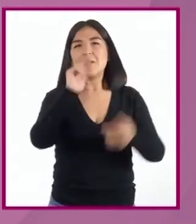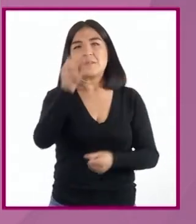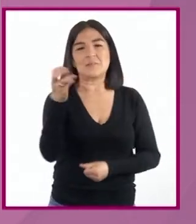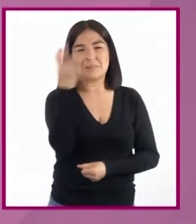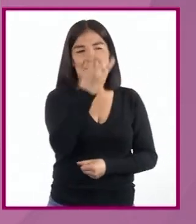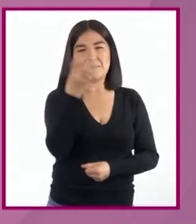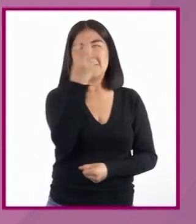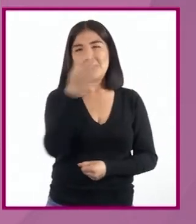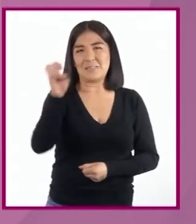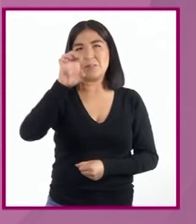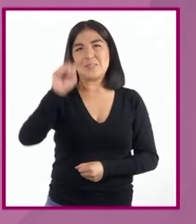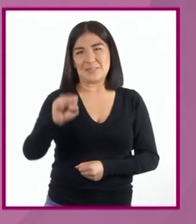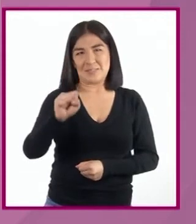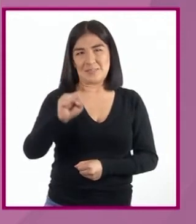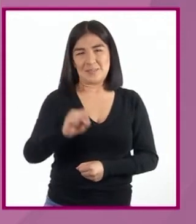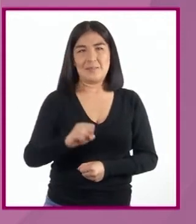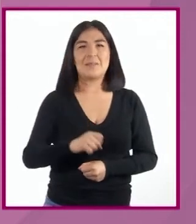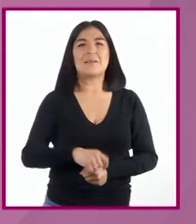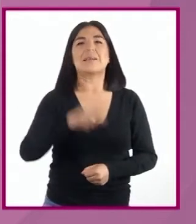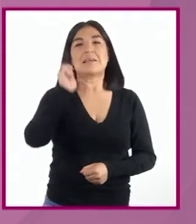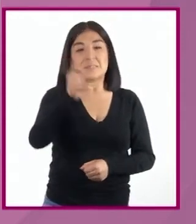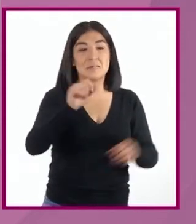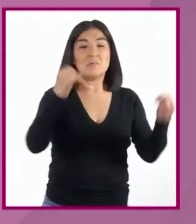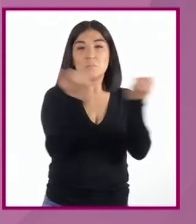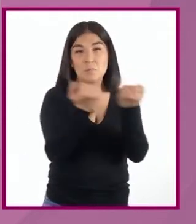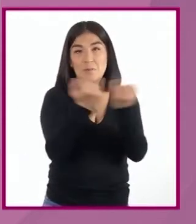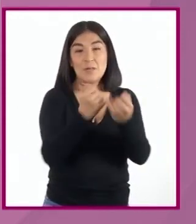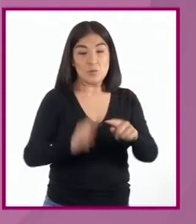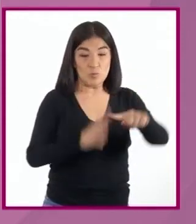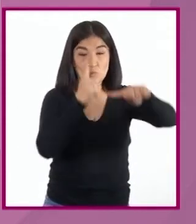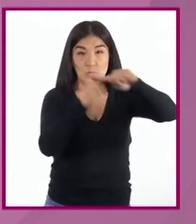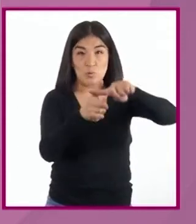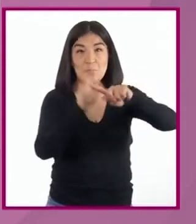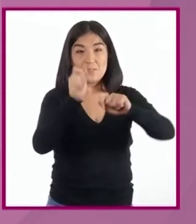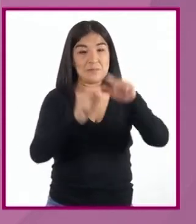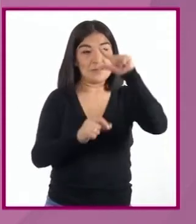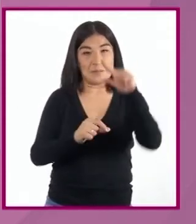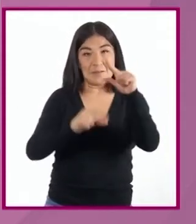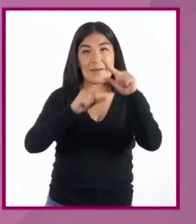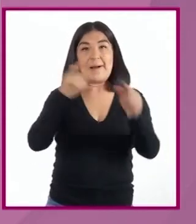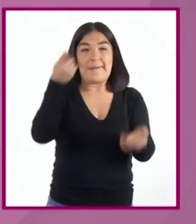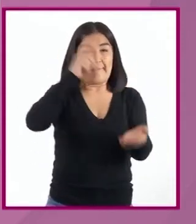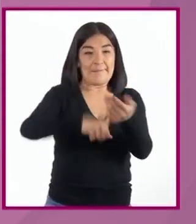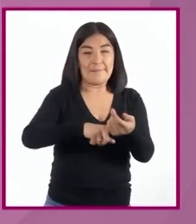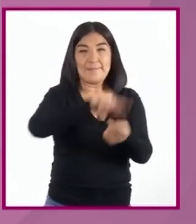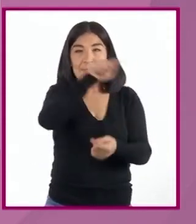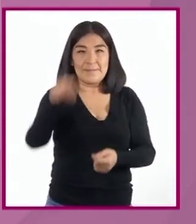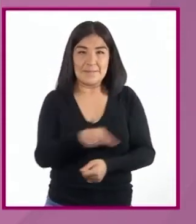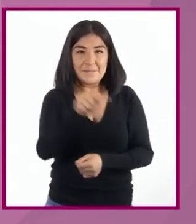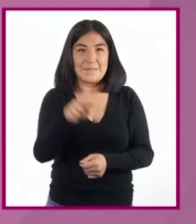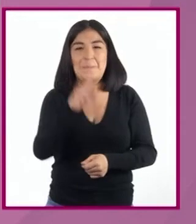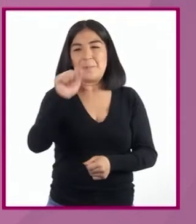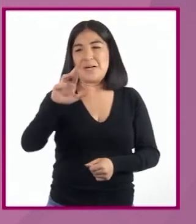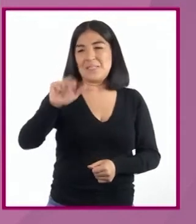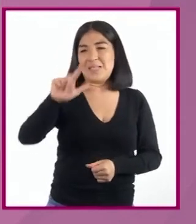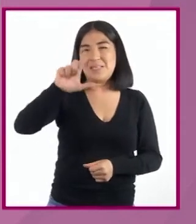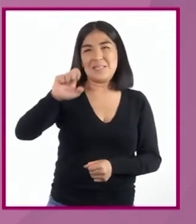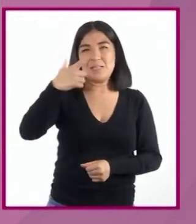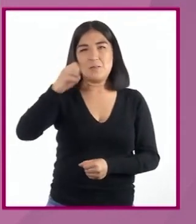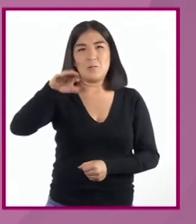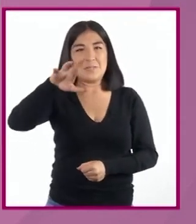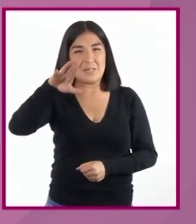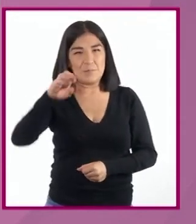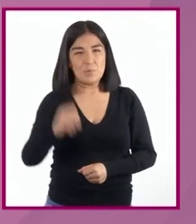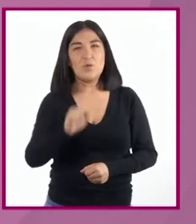360 grados. Por lo tanto, ya sabemos que la suma de los ángulos interiores de cualquier paralelogramo siempre